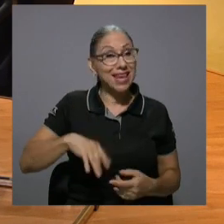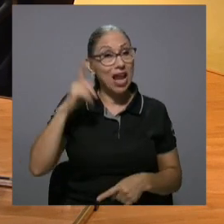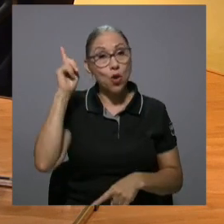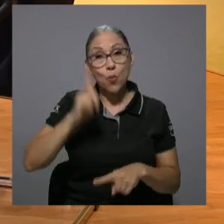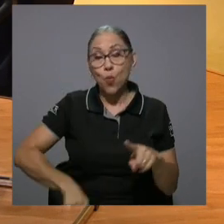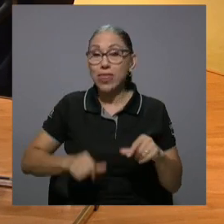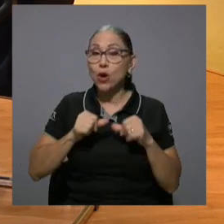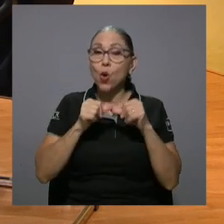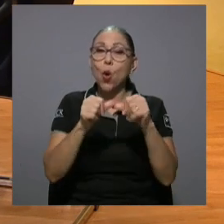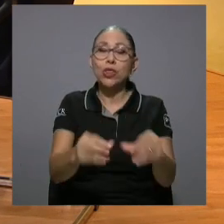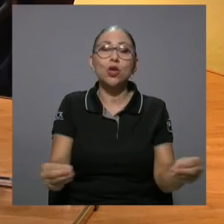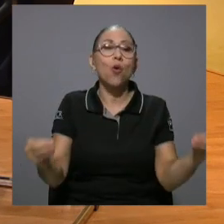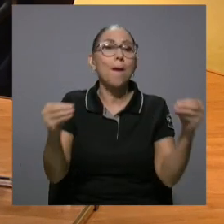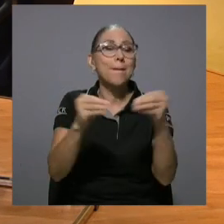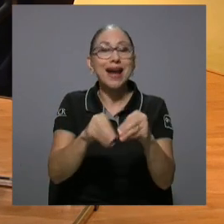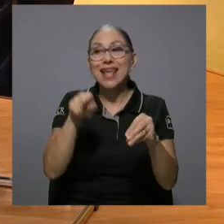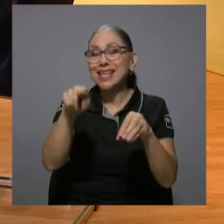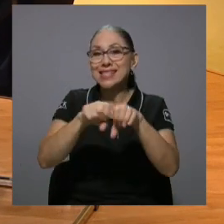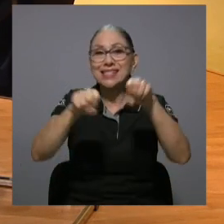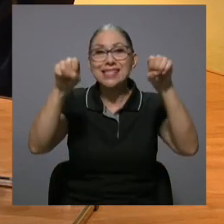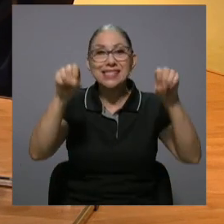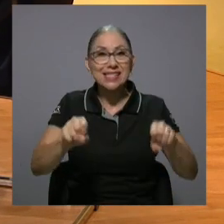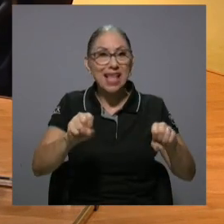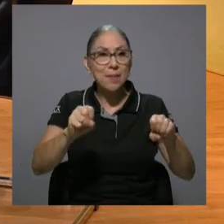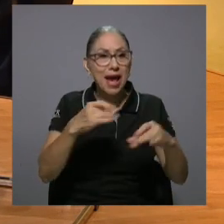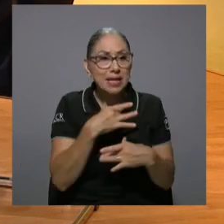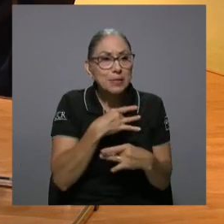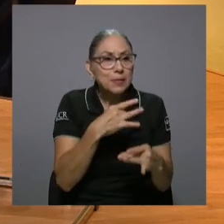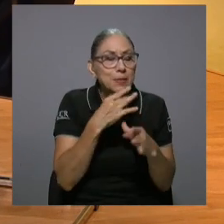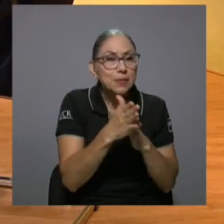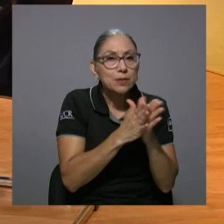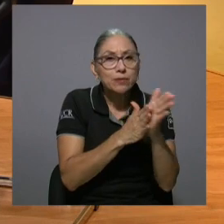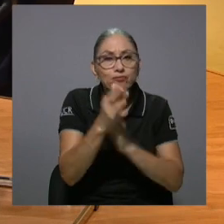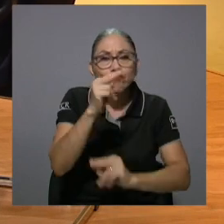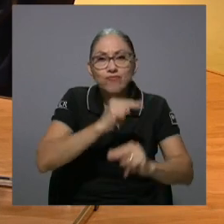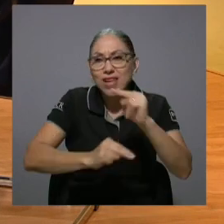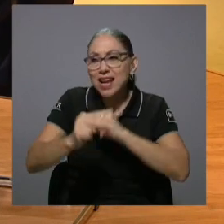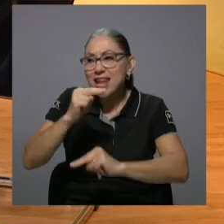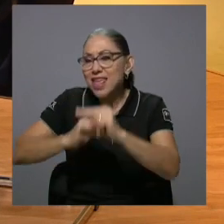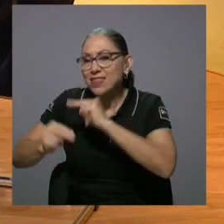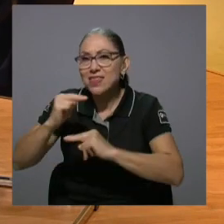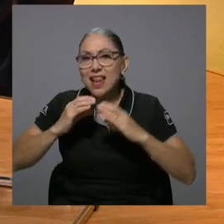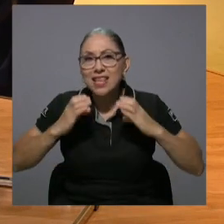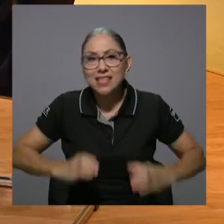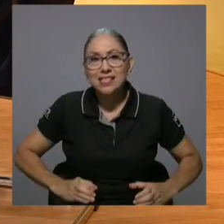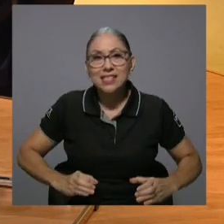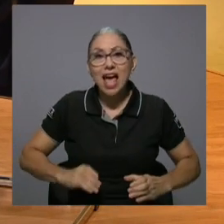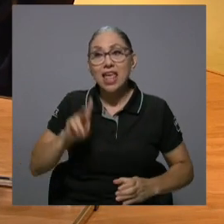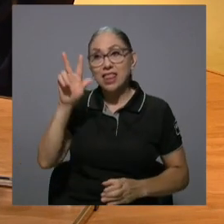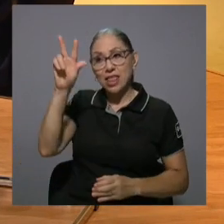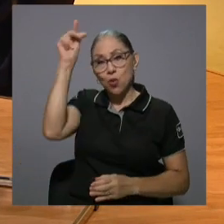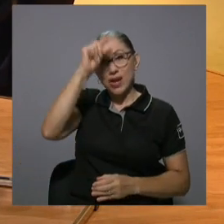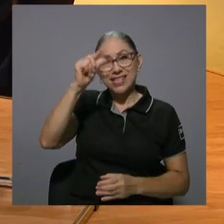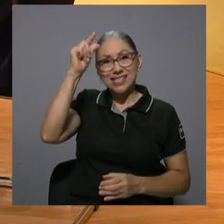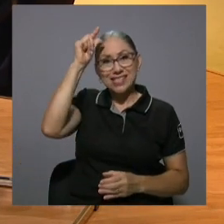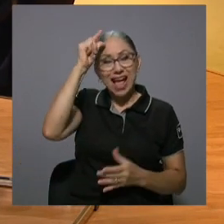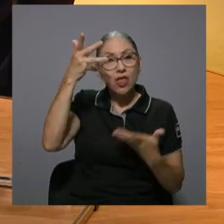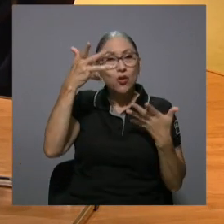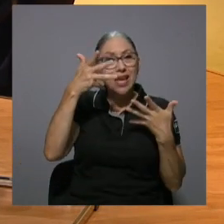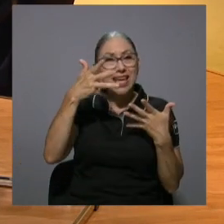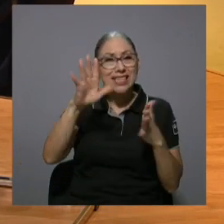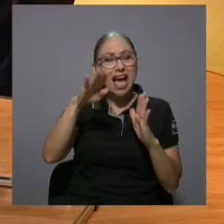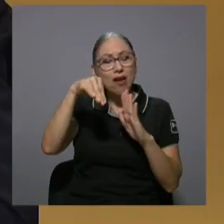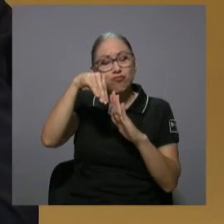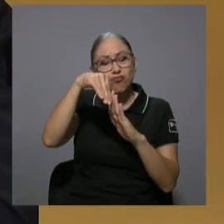ese sistema clientelista de un Estado que ha devorado una gran cantidad de la capacidad productiva de